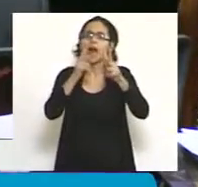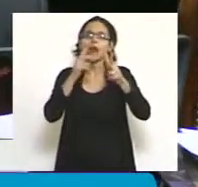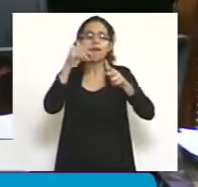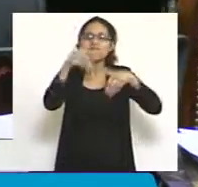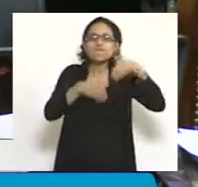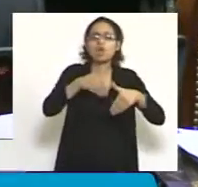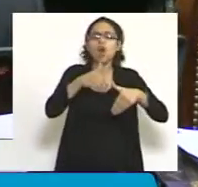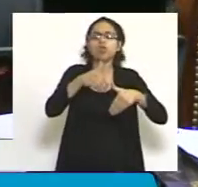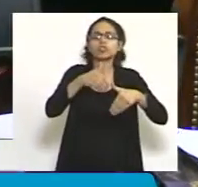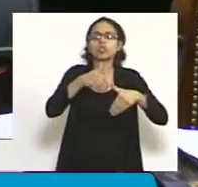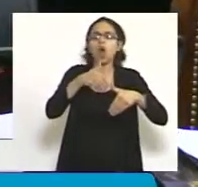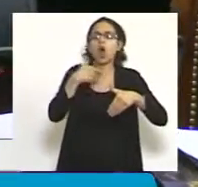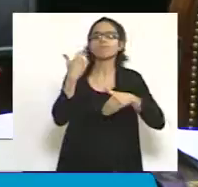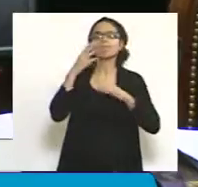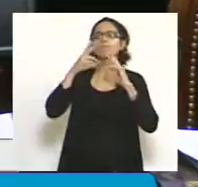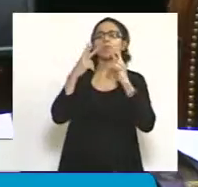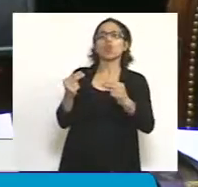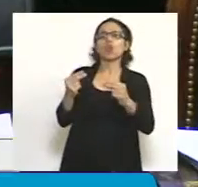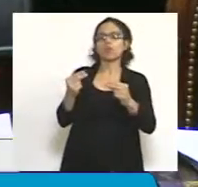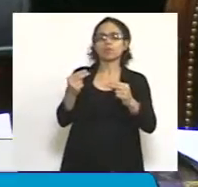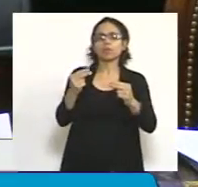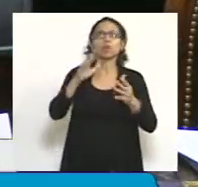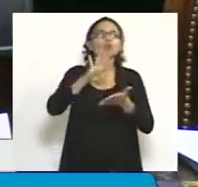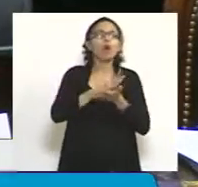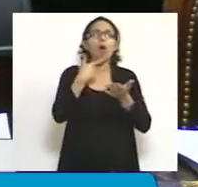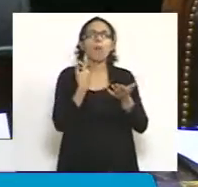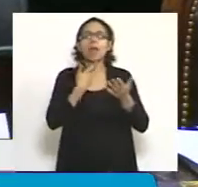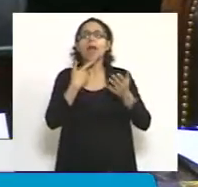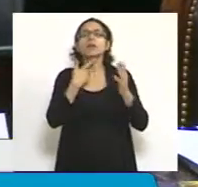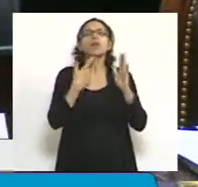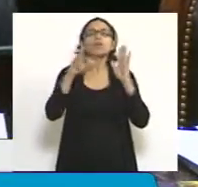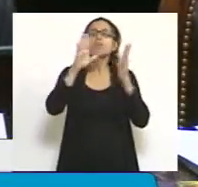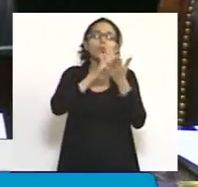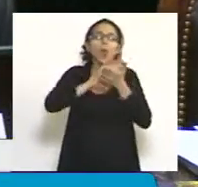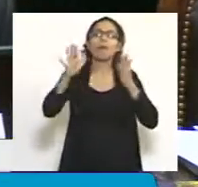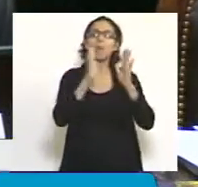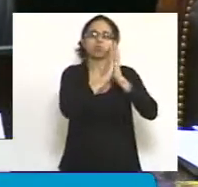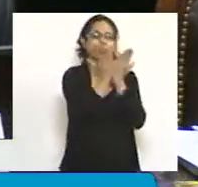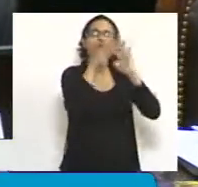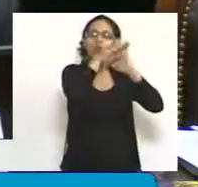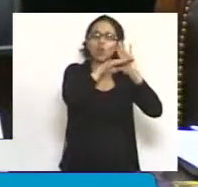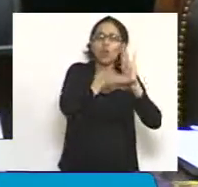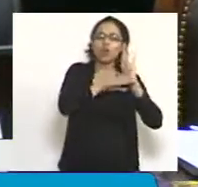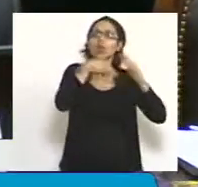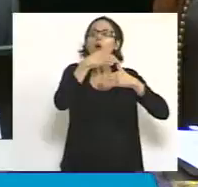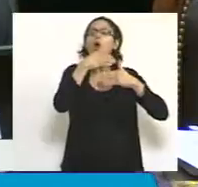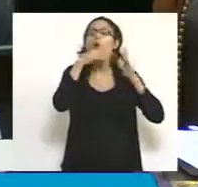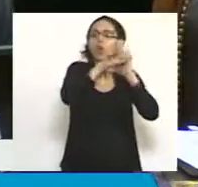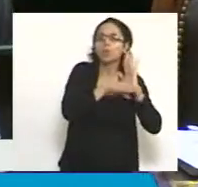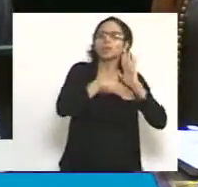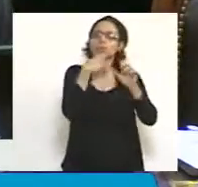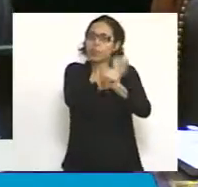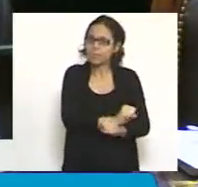todo el paquete de leyes de implementación del nuevo Código Procesal Penal, por las razones que